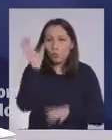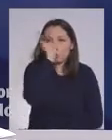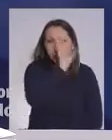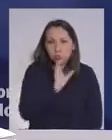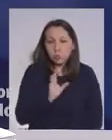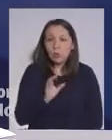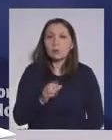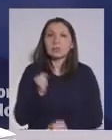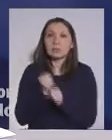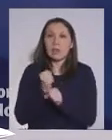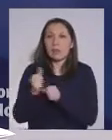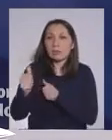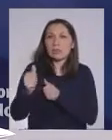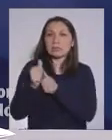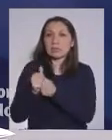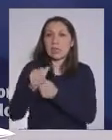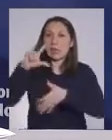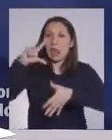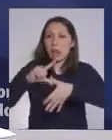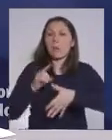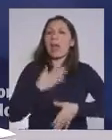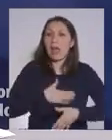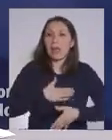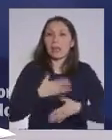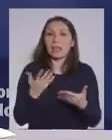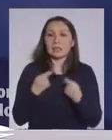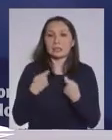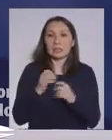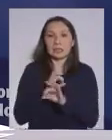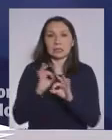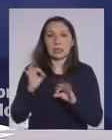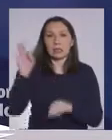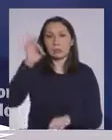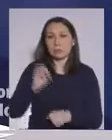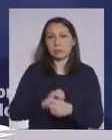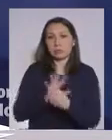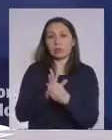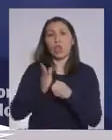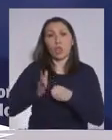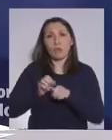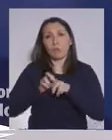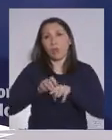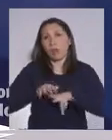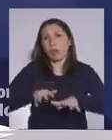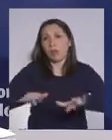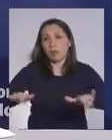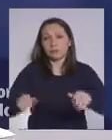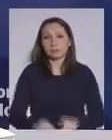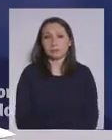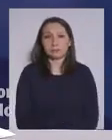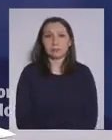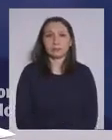más cercanamente con latinoamérica para evitar que este virus se siga diseminando